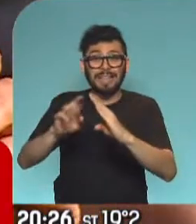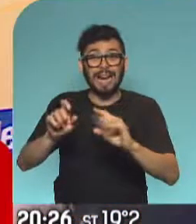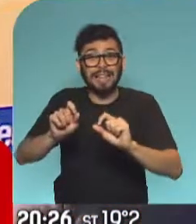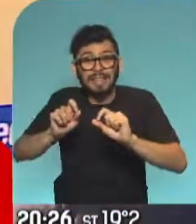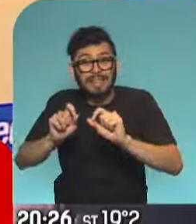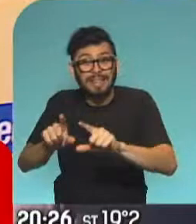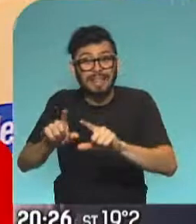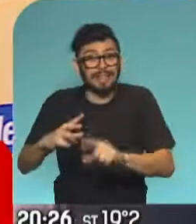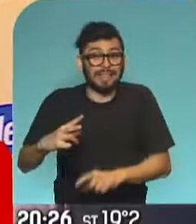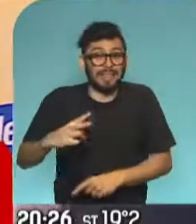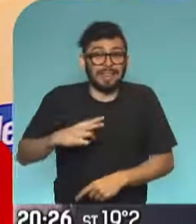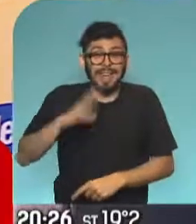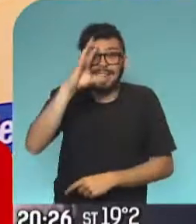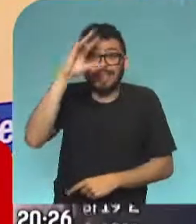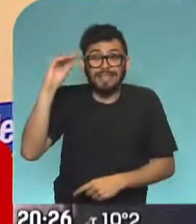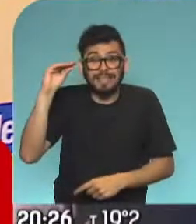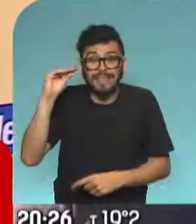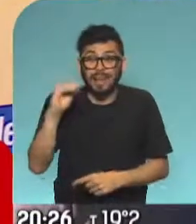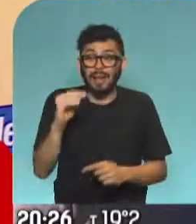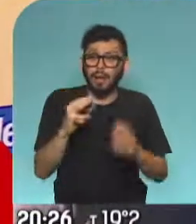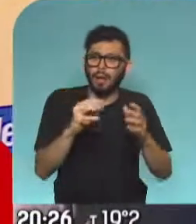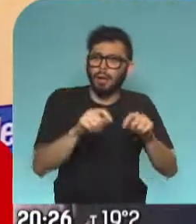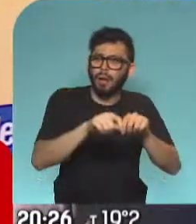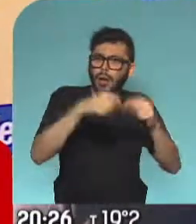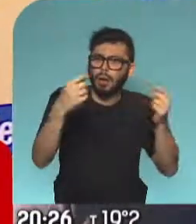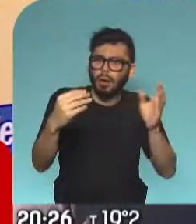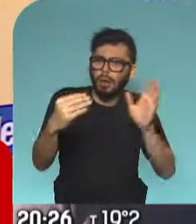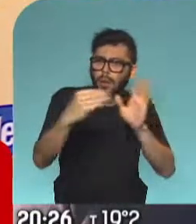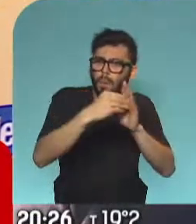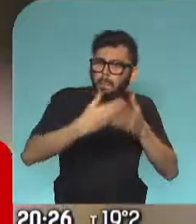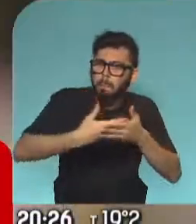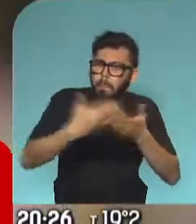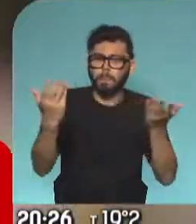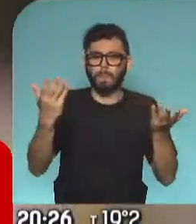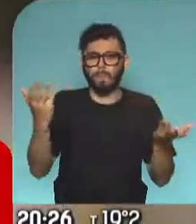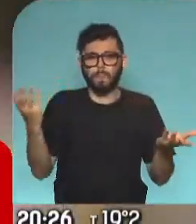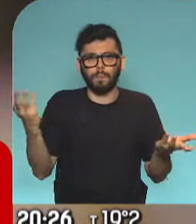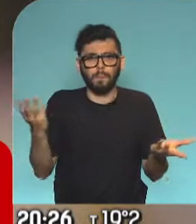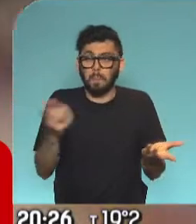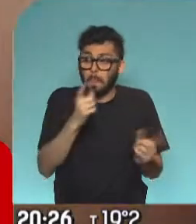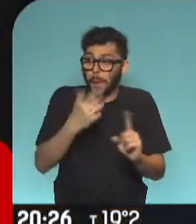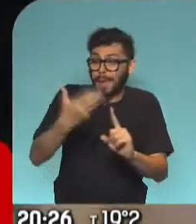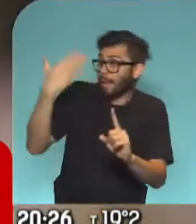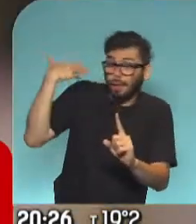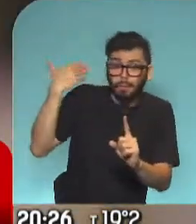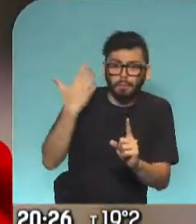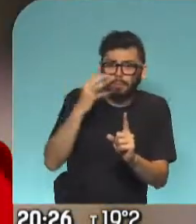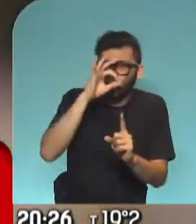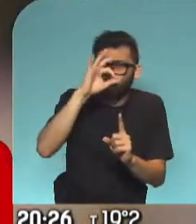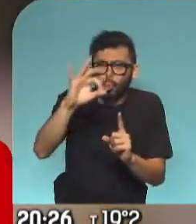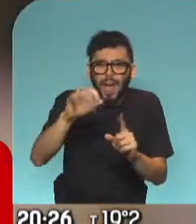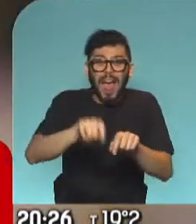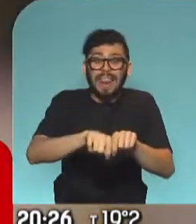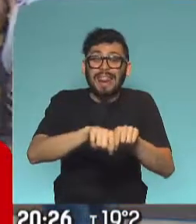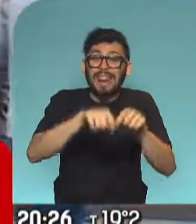a la movilización a la casa de cristina fernández de kirchner muchas veces que no tiene antecedentes que ese acceso publicado en un diario